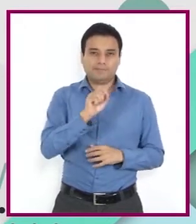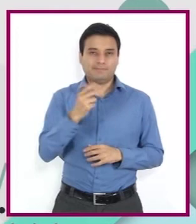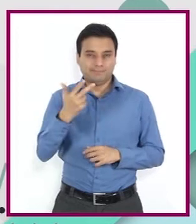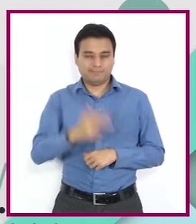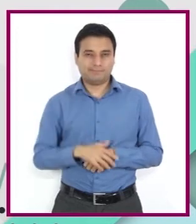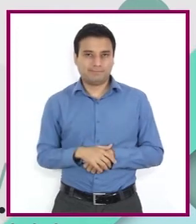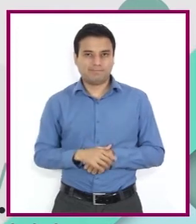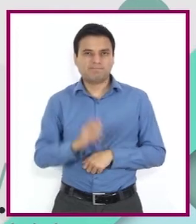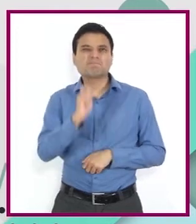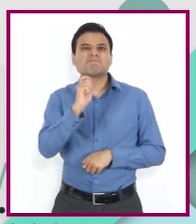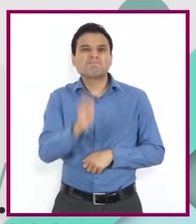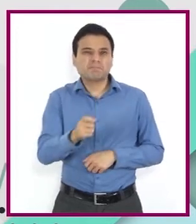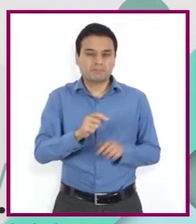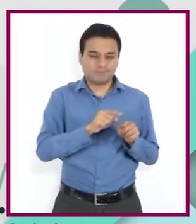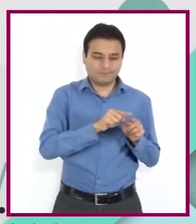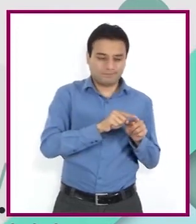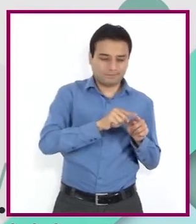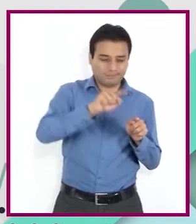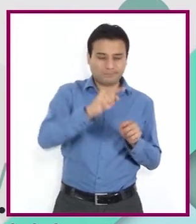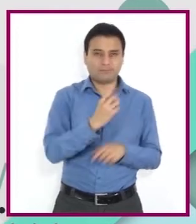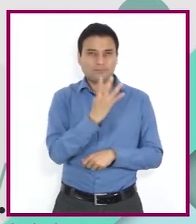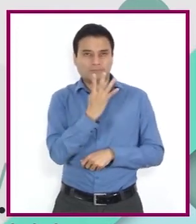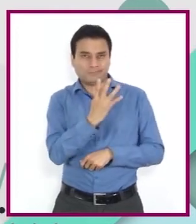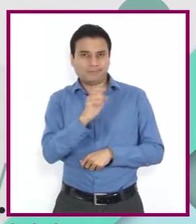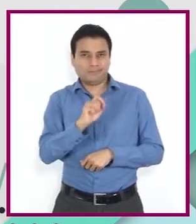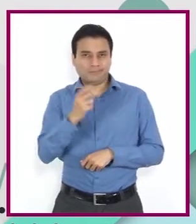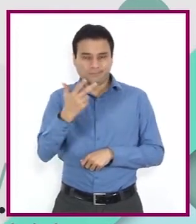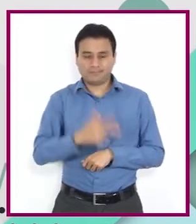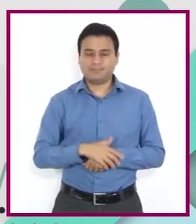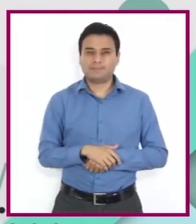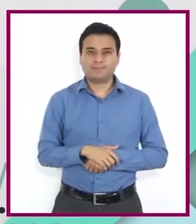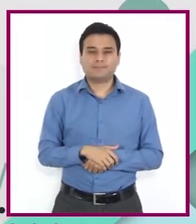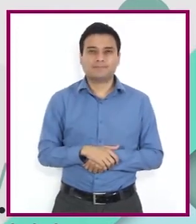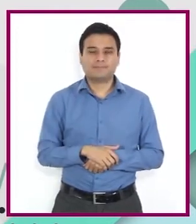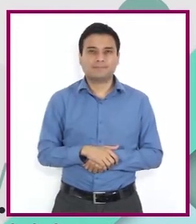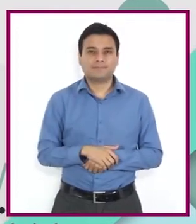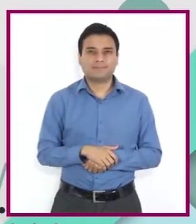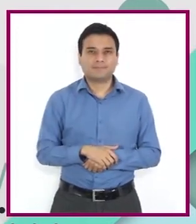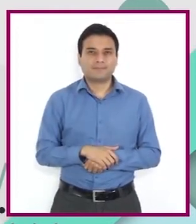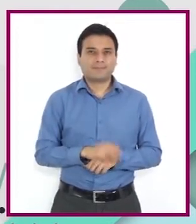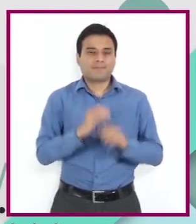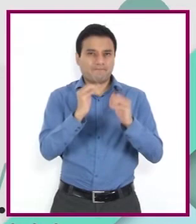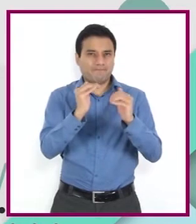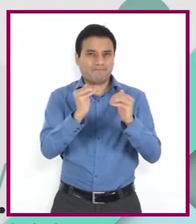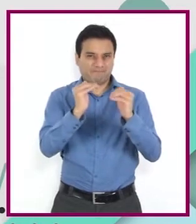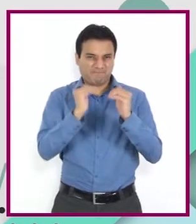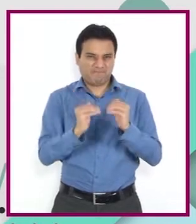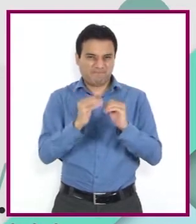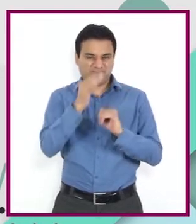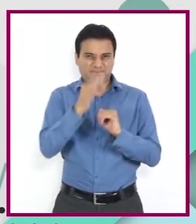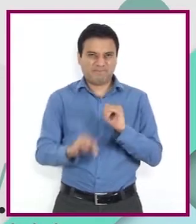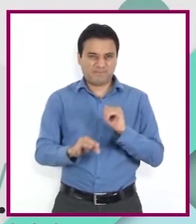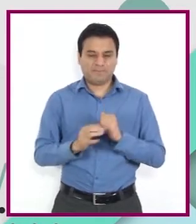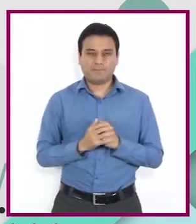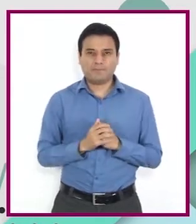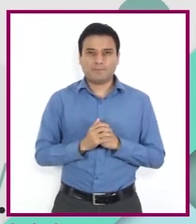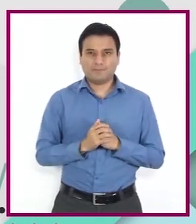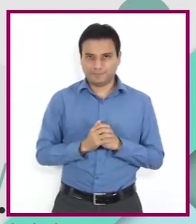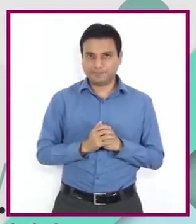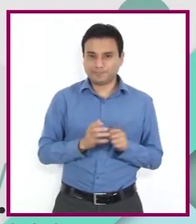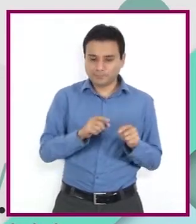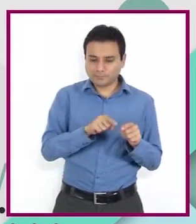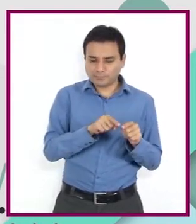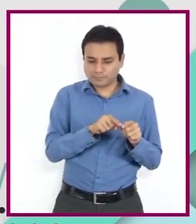que representan la medida del ancho del jardín. Por último, calculamos la medida del largo del